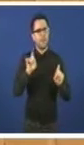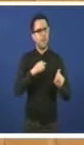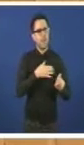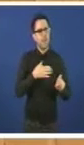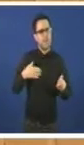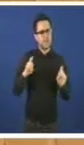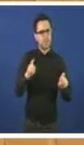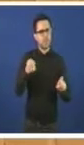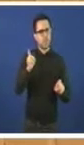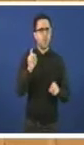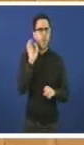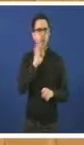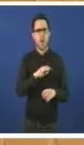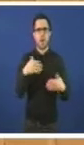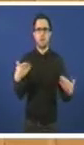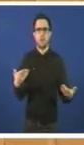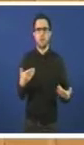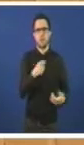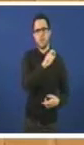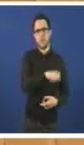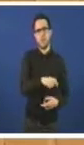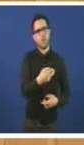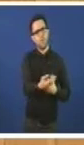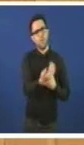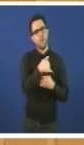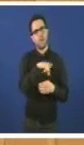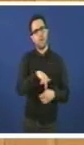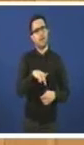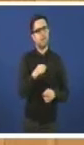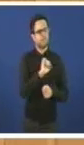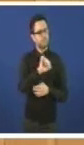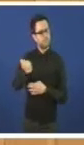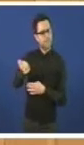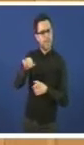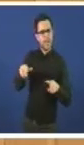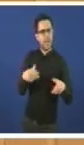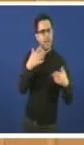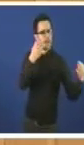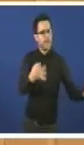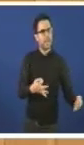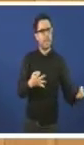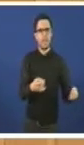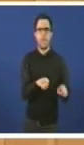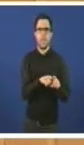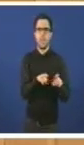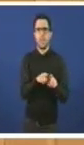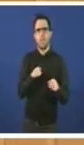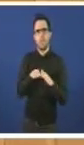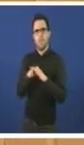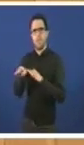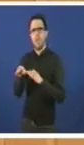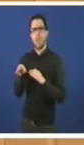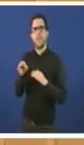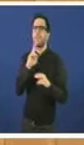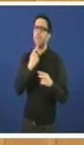si la lengua el agente catalán no vuelvan ustedes esta es la realidad no se pongan como plato de caverna de espaldas desde